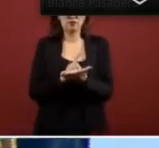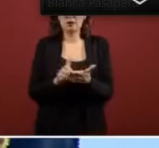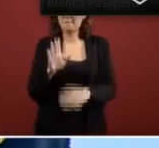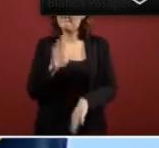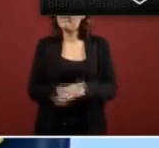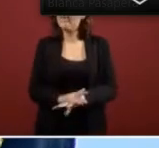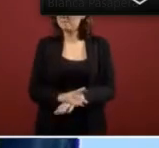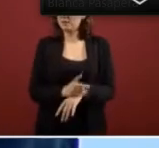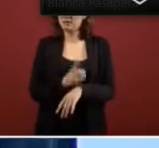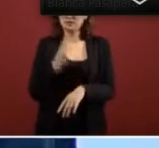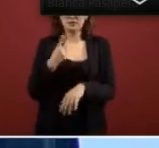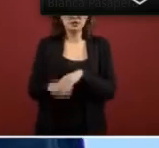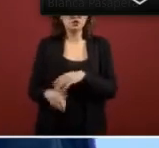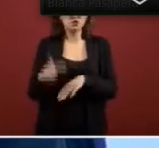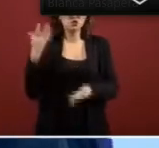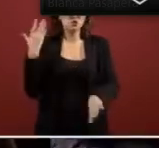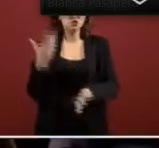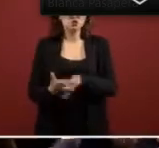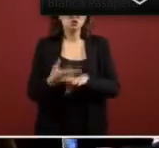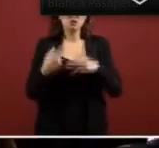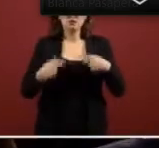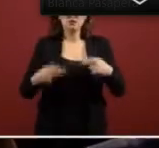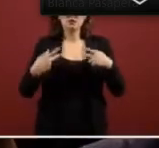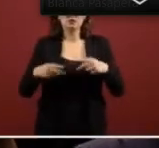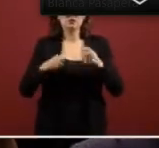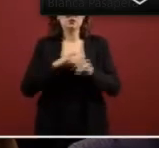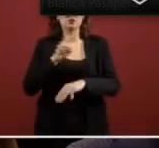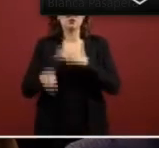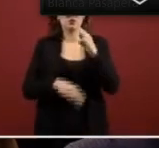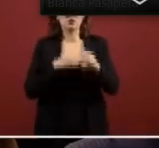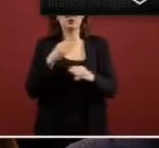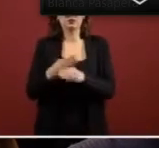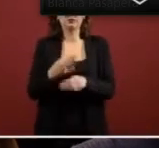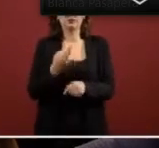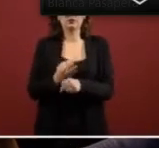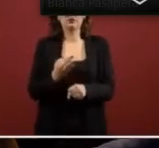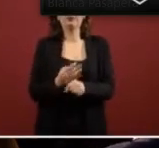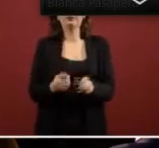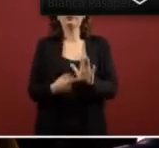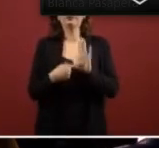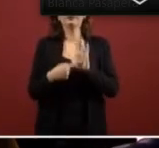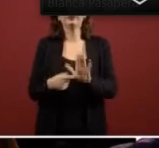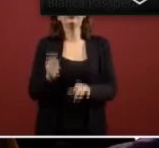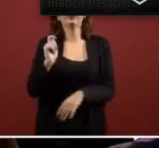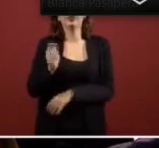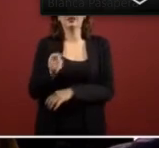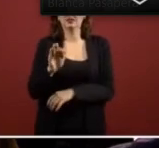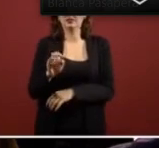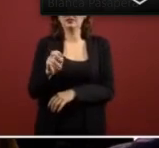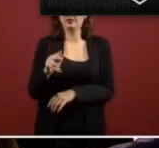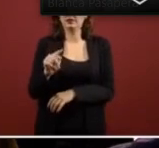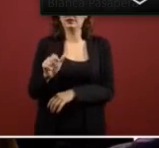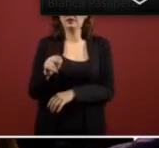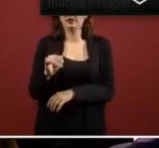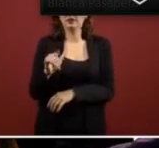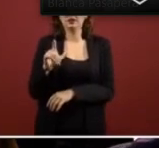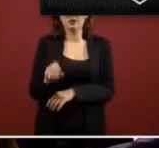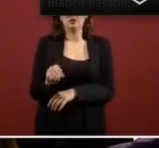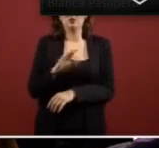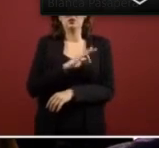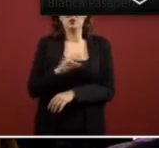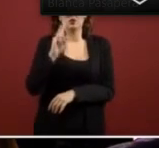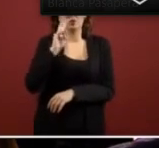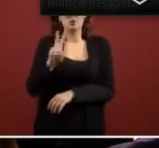daños a la sociedad en todo el mundo. Y le vamos a presentar aquí qué es el fentanilo. Aquí están sus características,